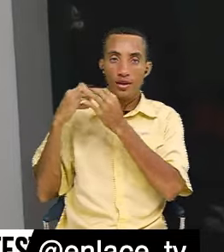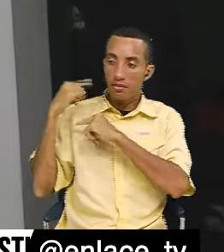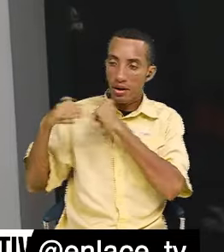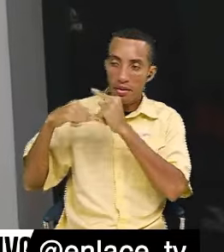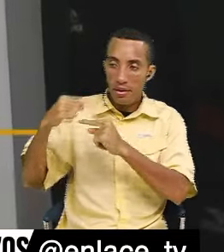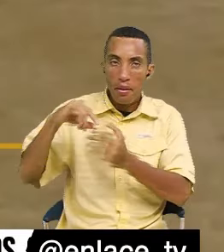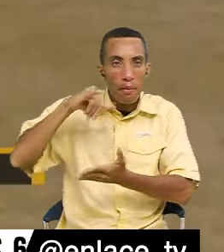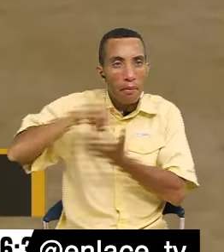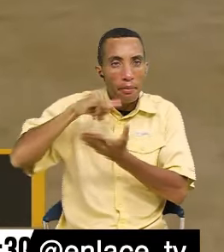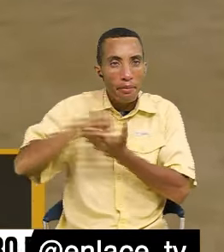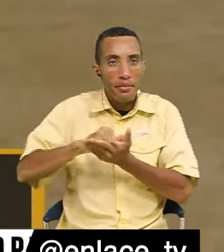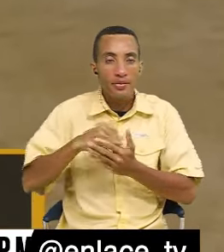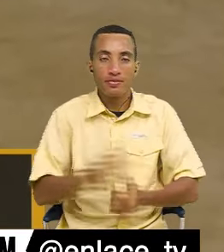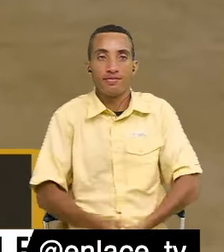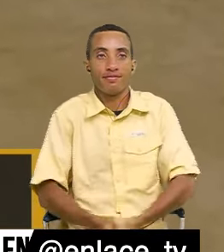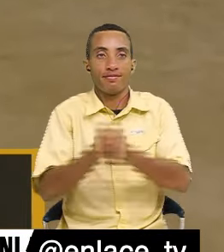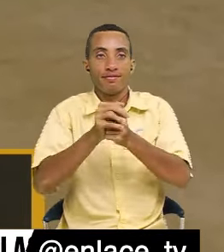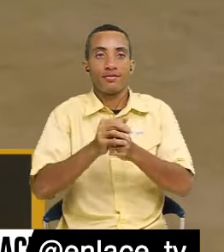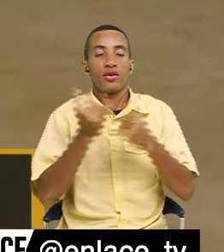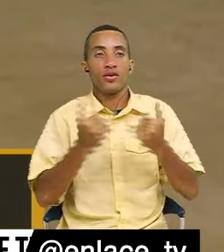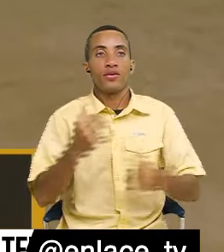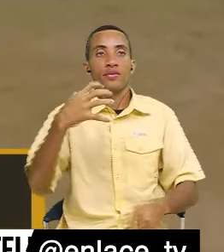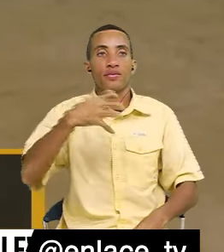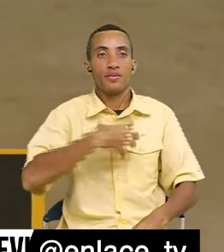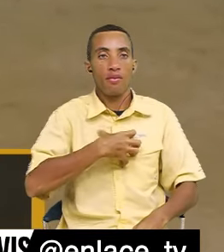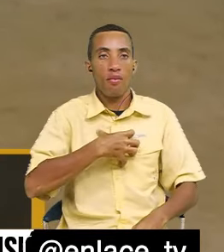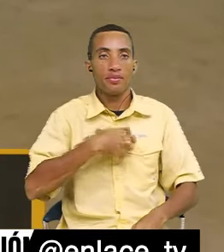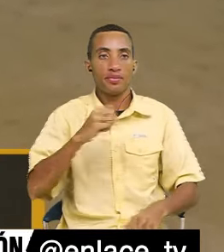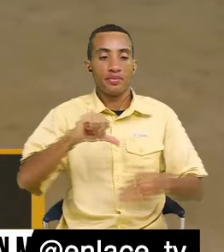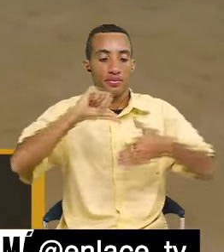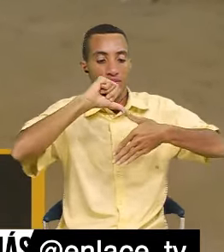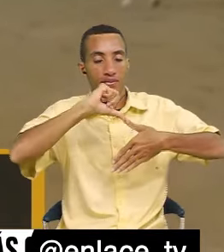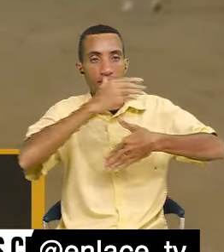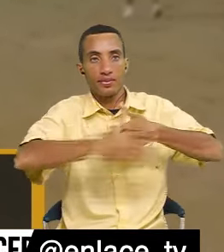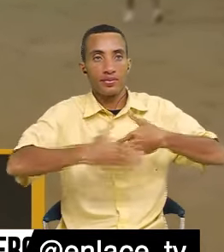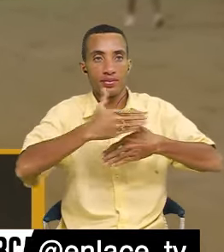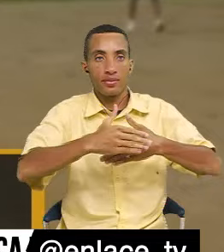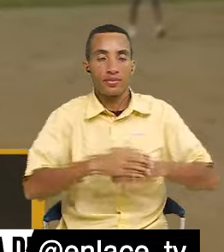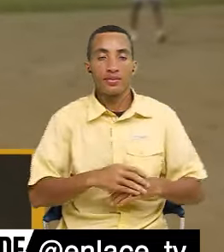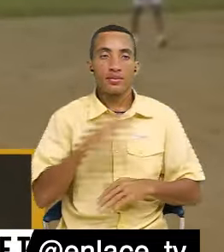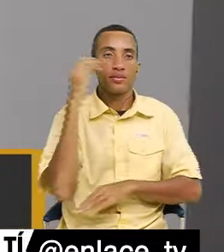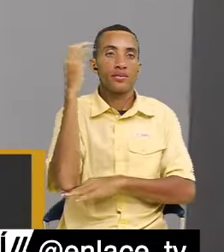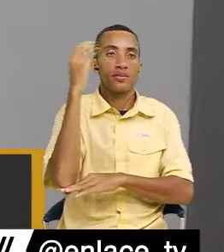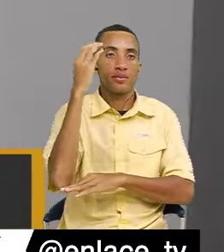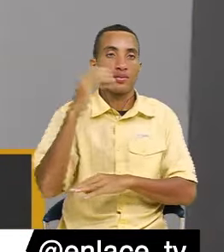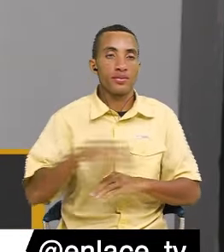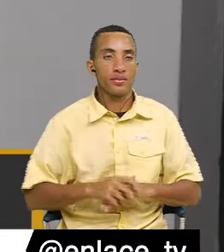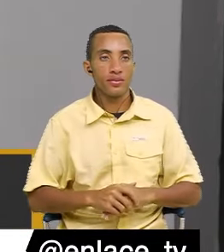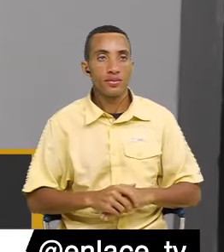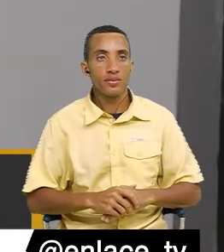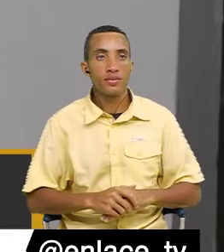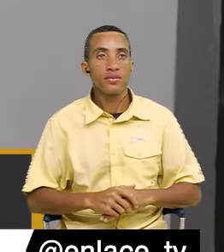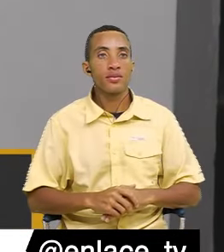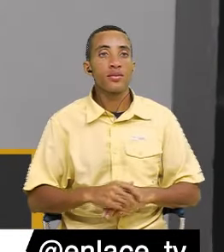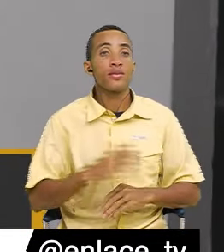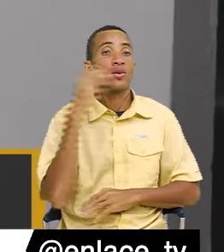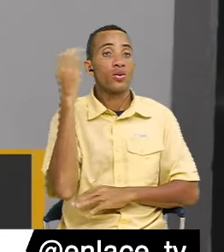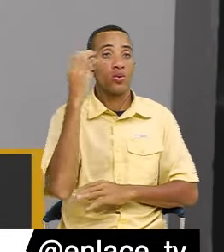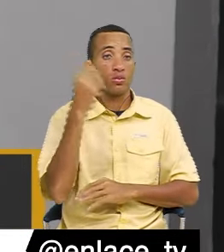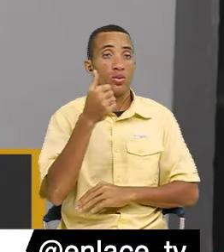¿Y de qué manera? Hoy es campeona suramericana con la Selección Colombiana de esta disciplina deportiva. Bueno, para Colombia fue muy bueno